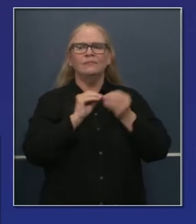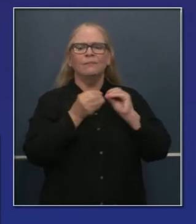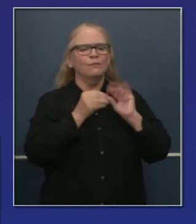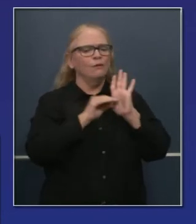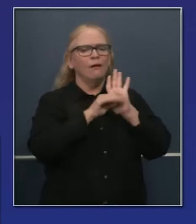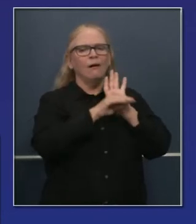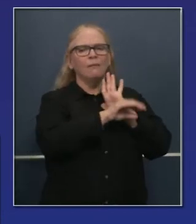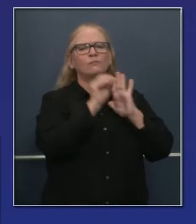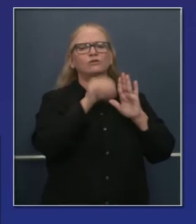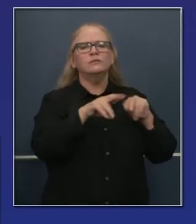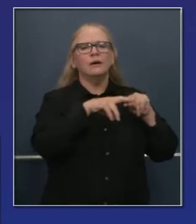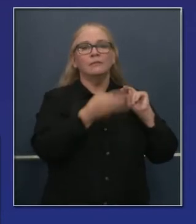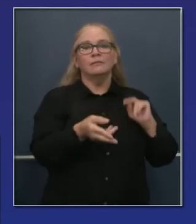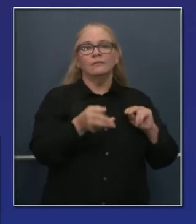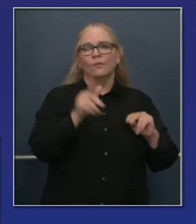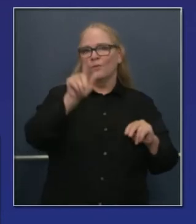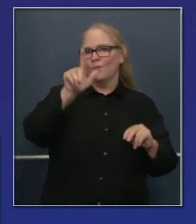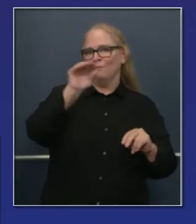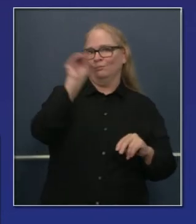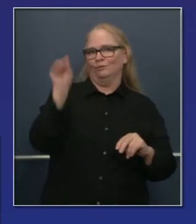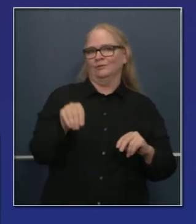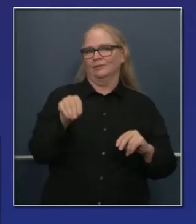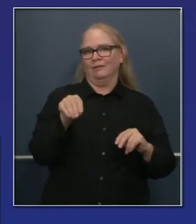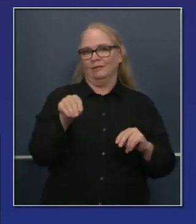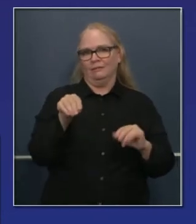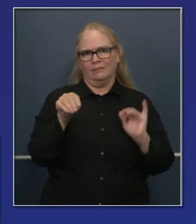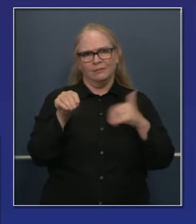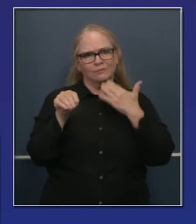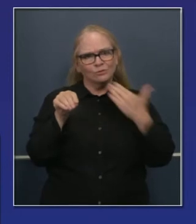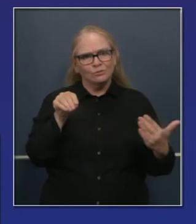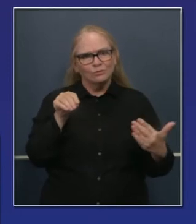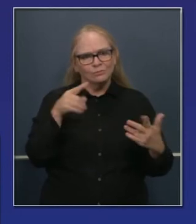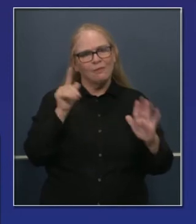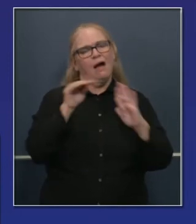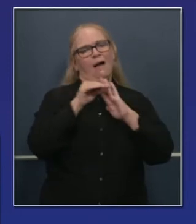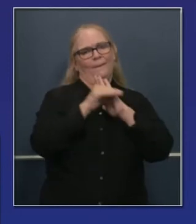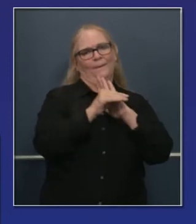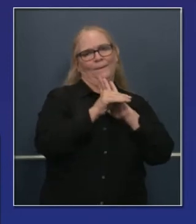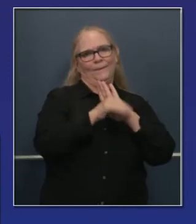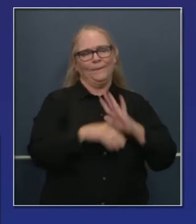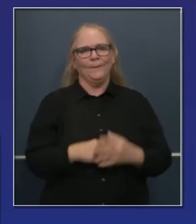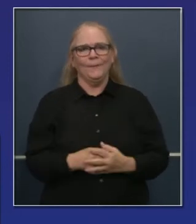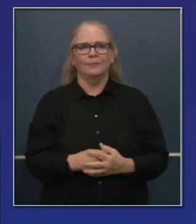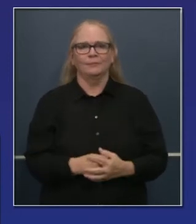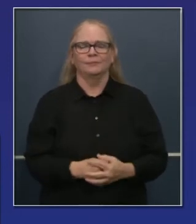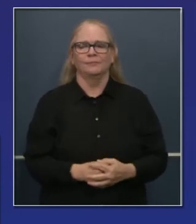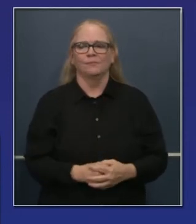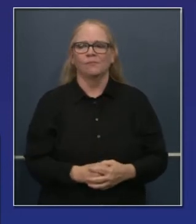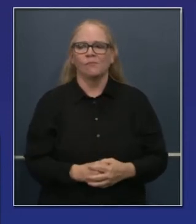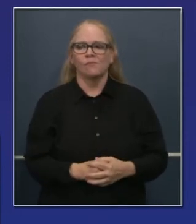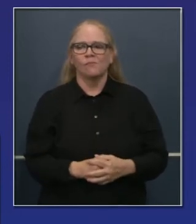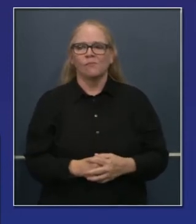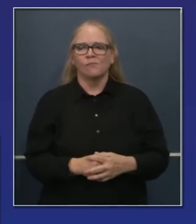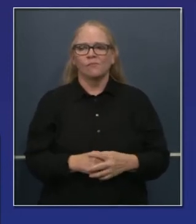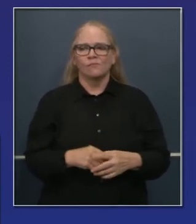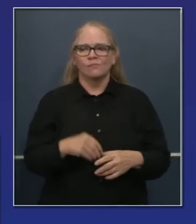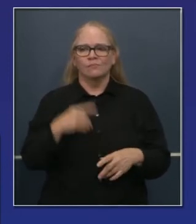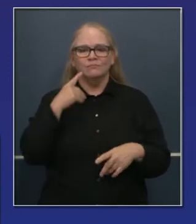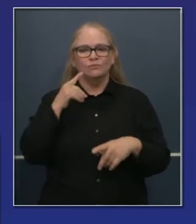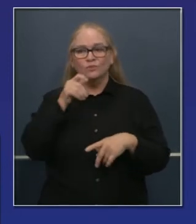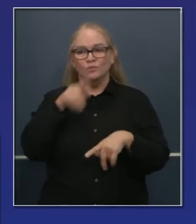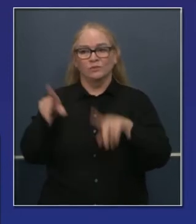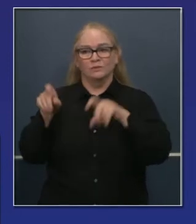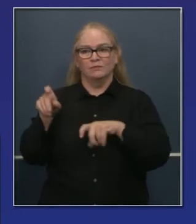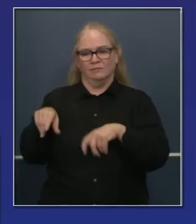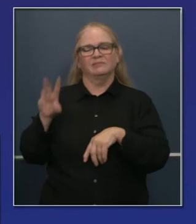en hospitalizaciones en un periodo de 14 días 65 % índice de positividad todas las cifras